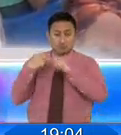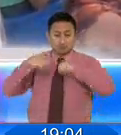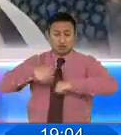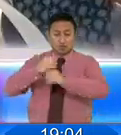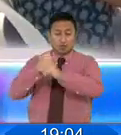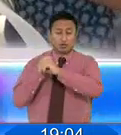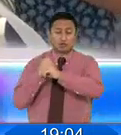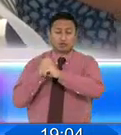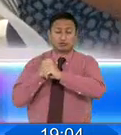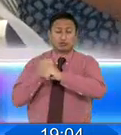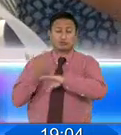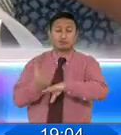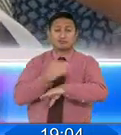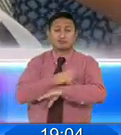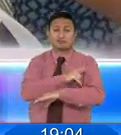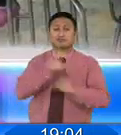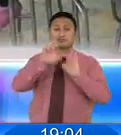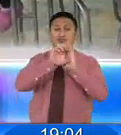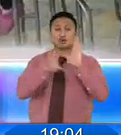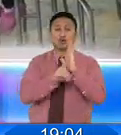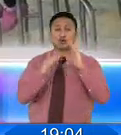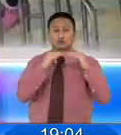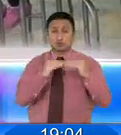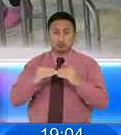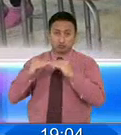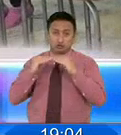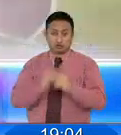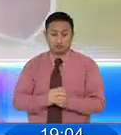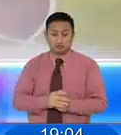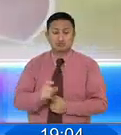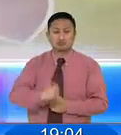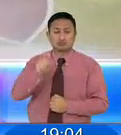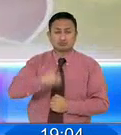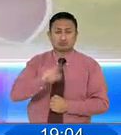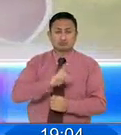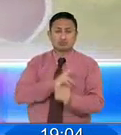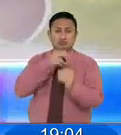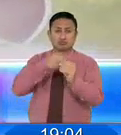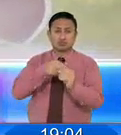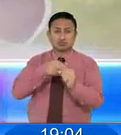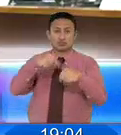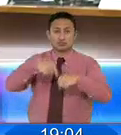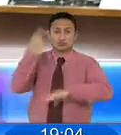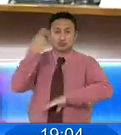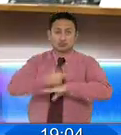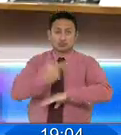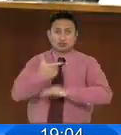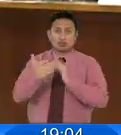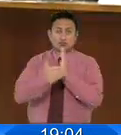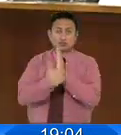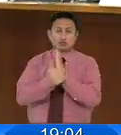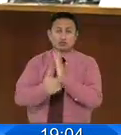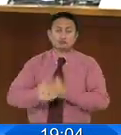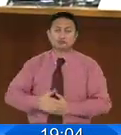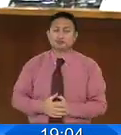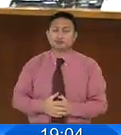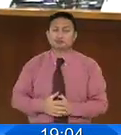obligaciones previstas en el Código de la Democracia y tendrán que participar de las jornadas de capacitaciones.